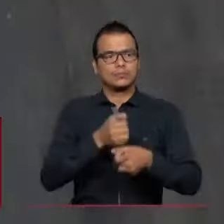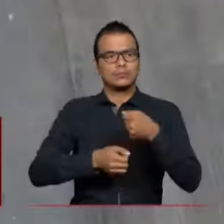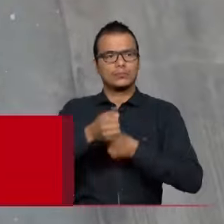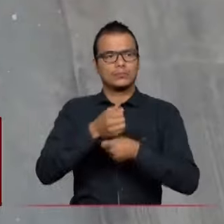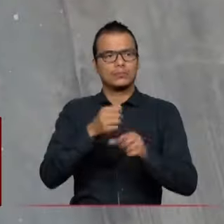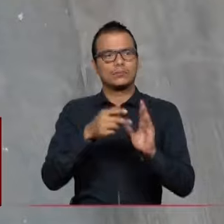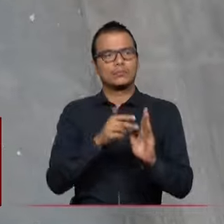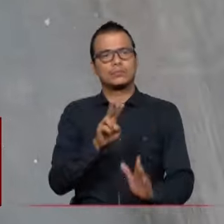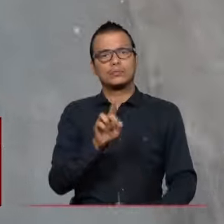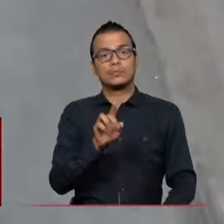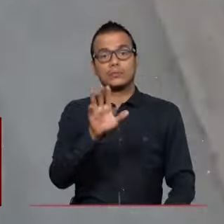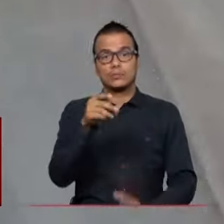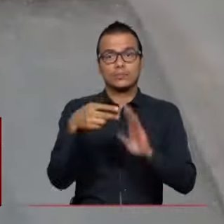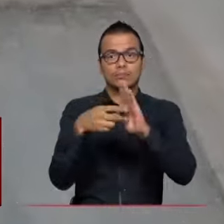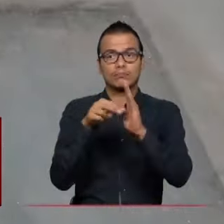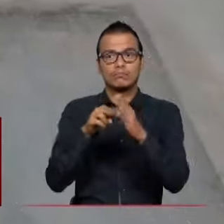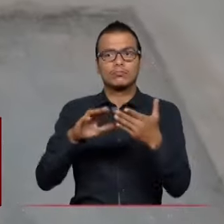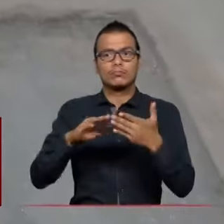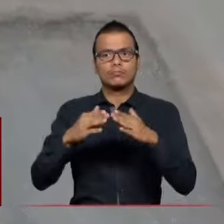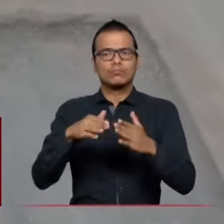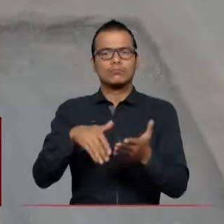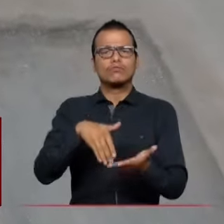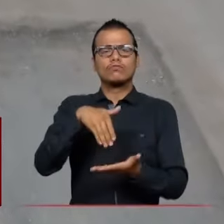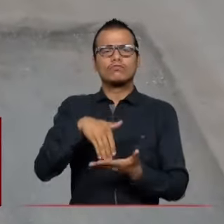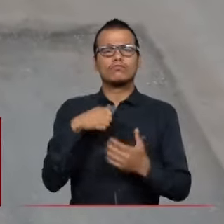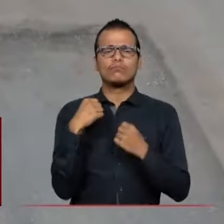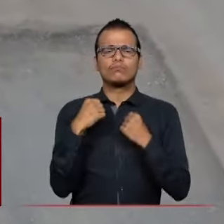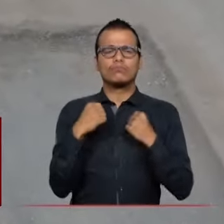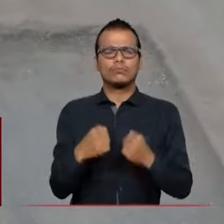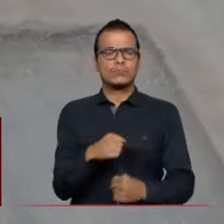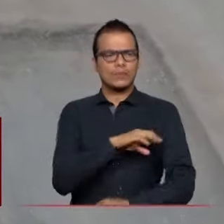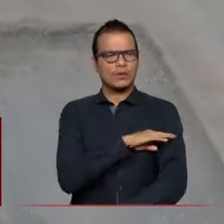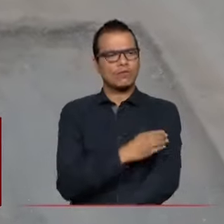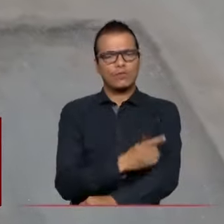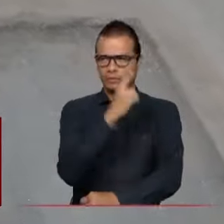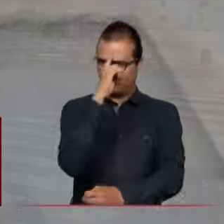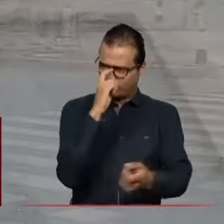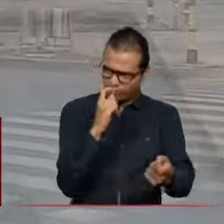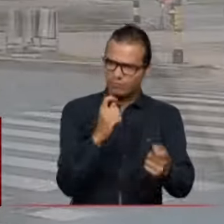de toda una comunidad y una generación que pedía cambios.